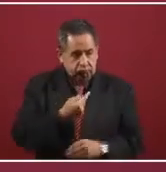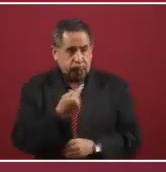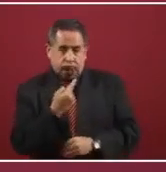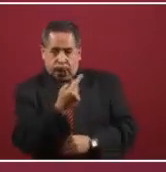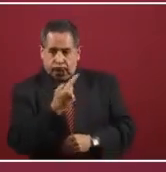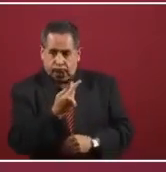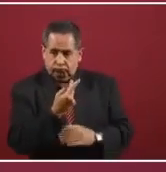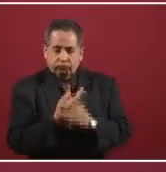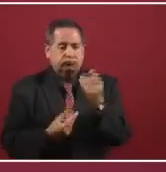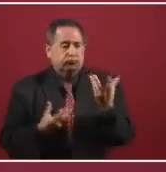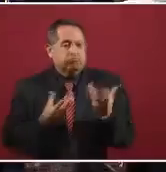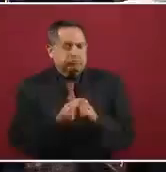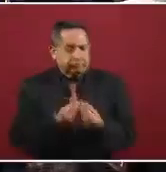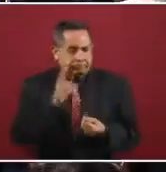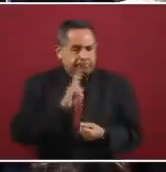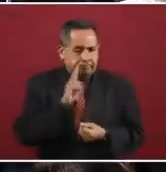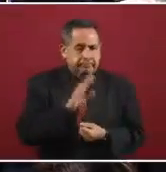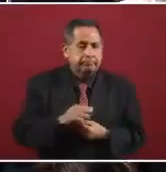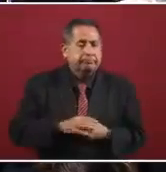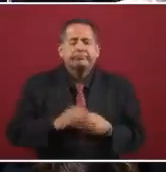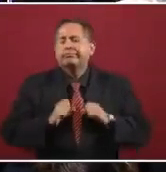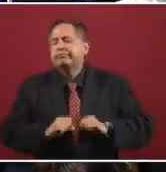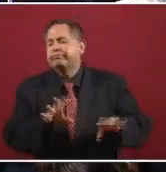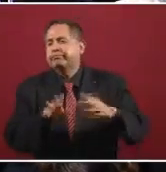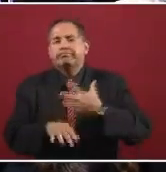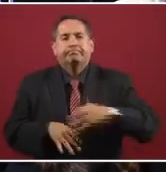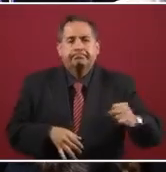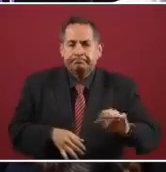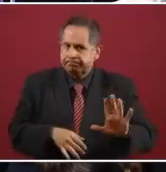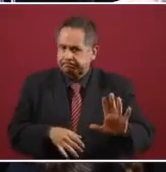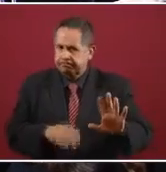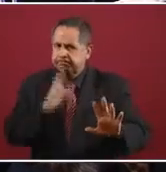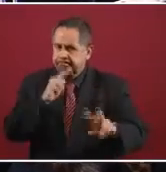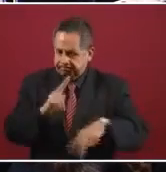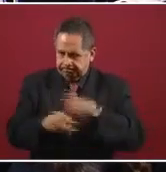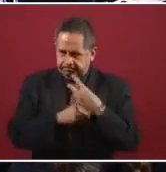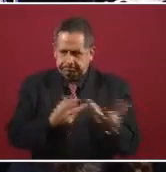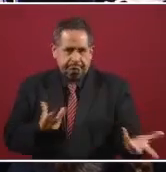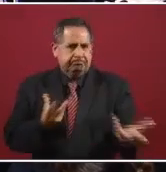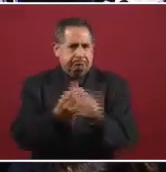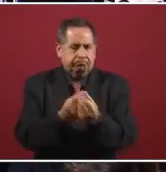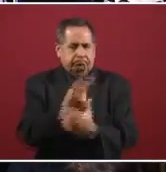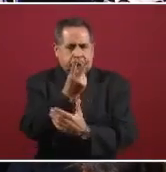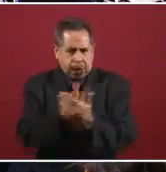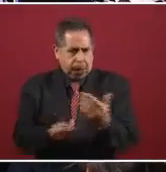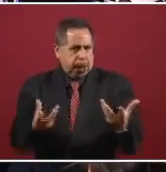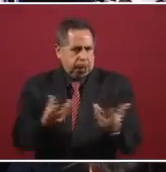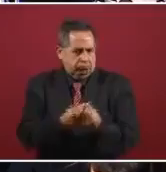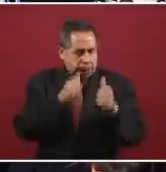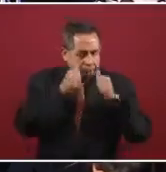binacional, pues sí podría ser muy inconveniente. Entonces, es lo que vamos a hacer un grupo binacional.